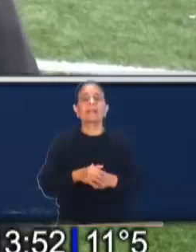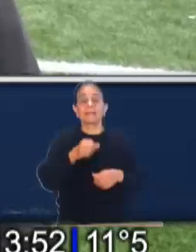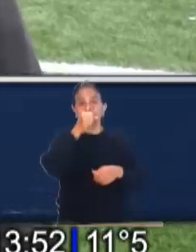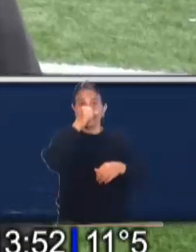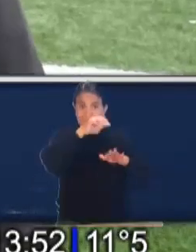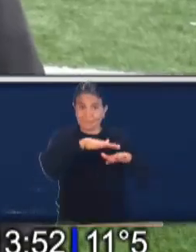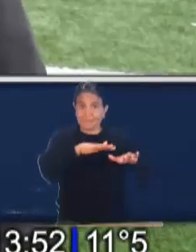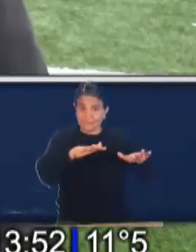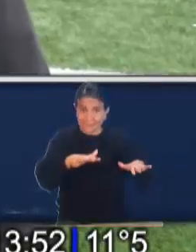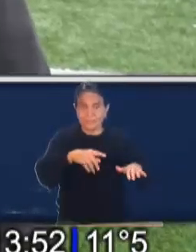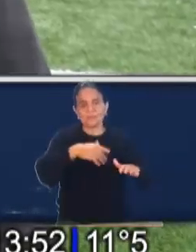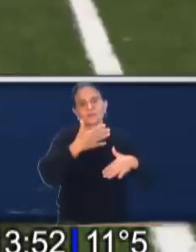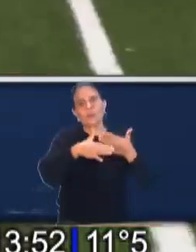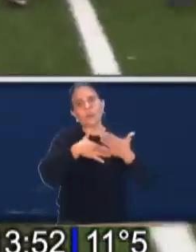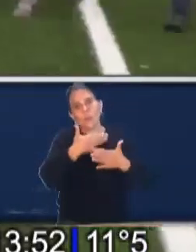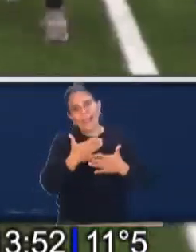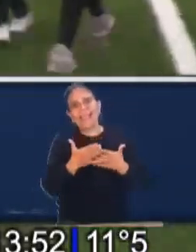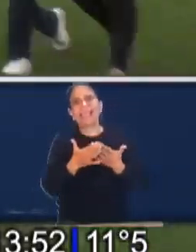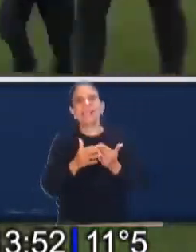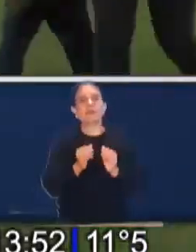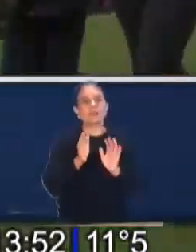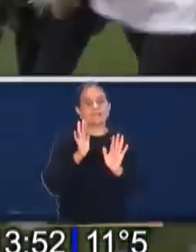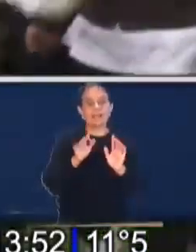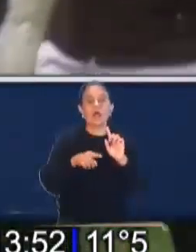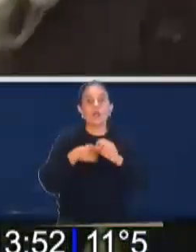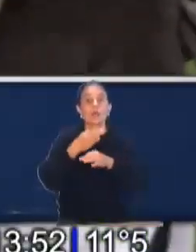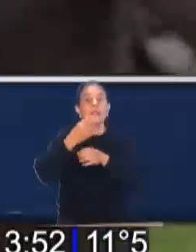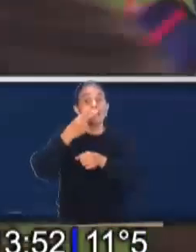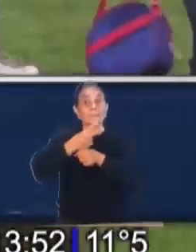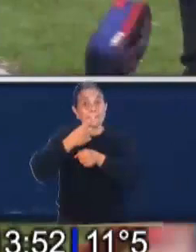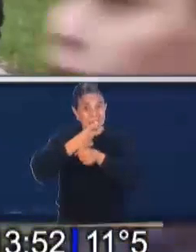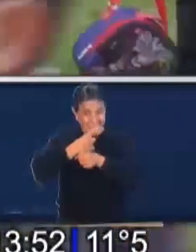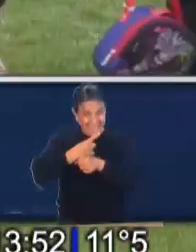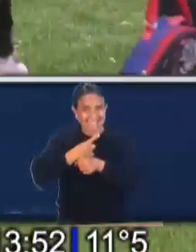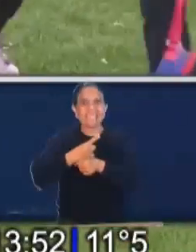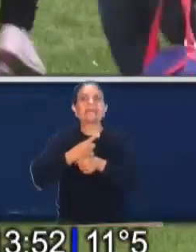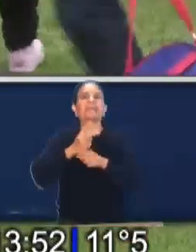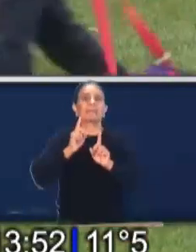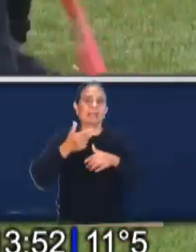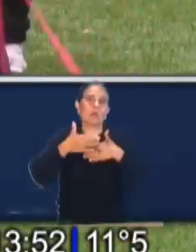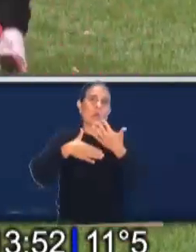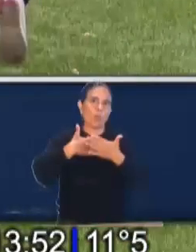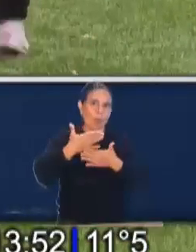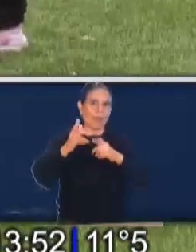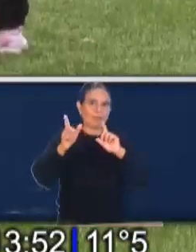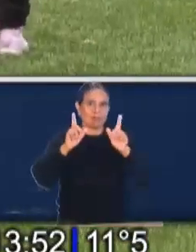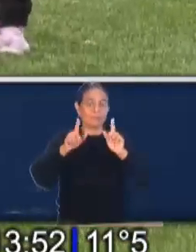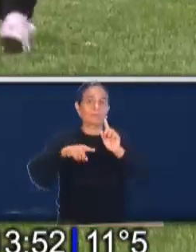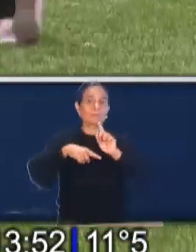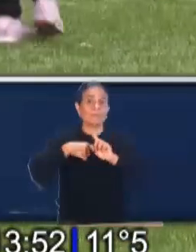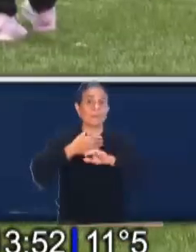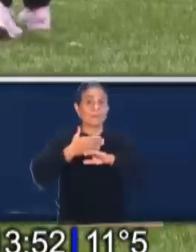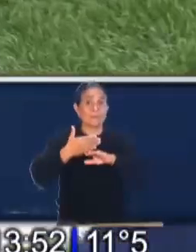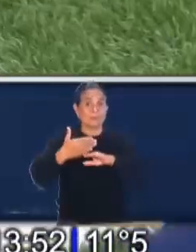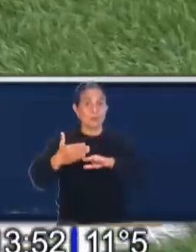juegos recreativos y lúdicos, para nivel primario juegos recreativos y segundo ciclo de primaria con